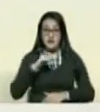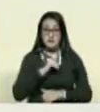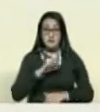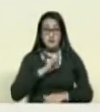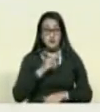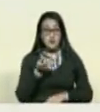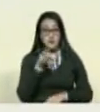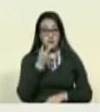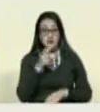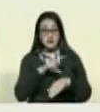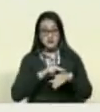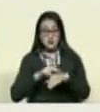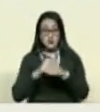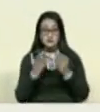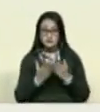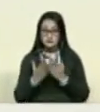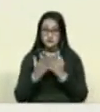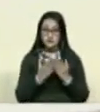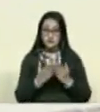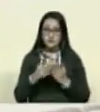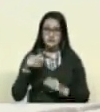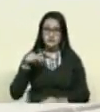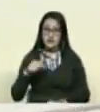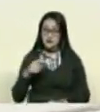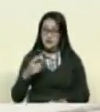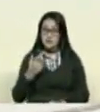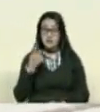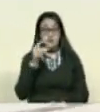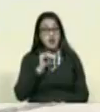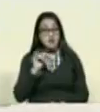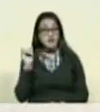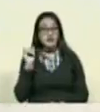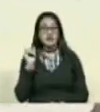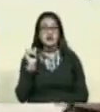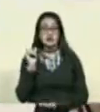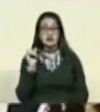Medicina. Recordemos que es inédito esta inauguración,